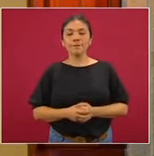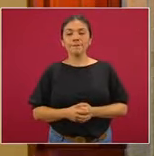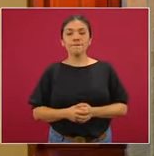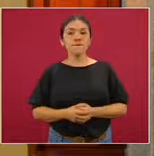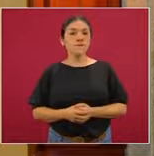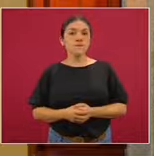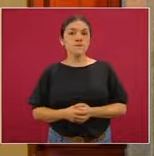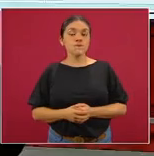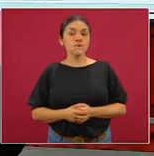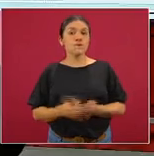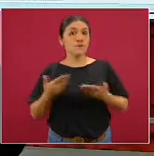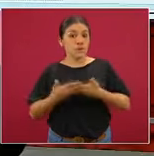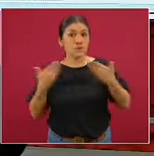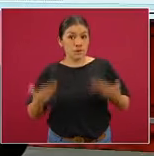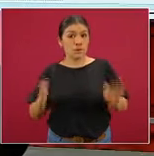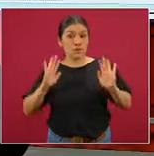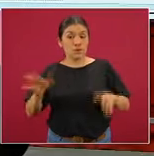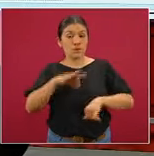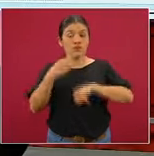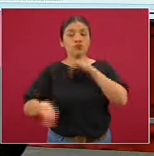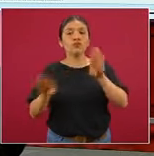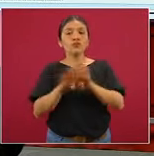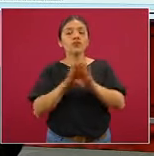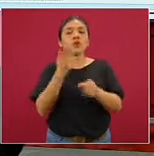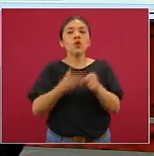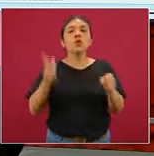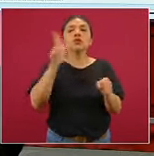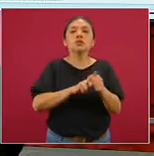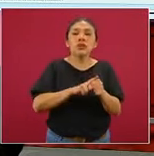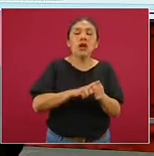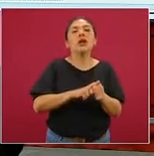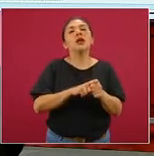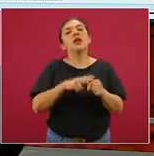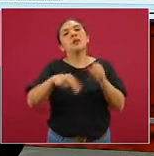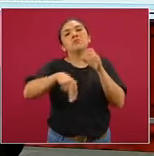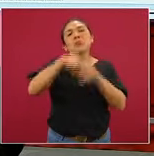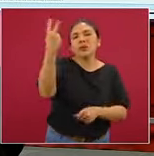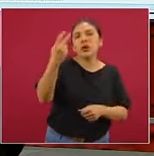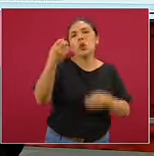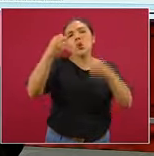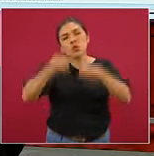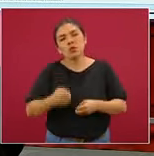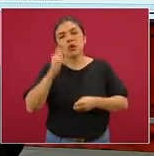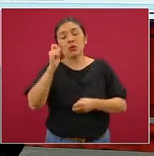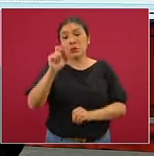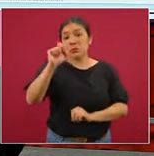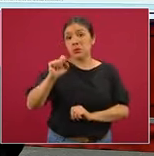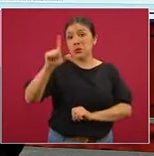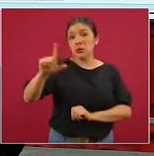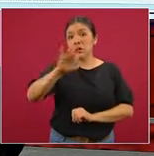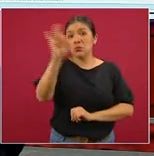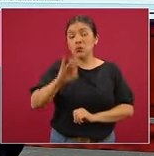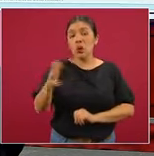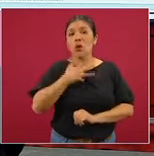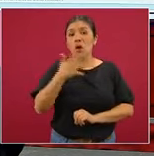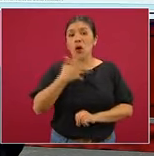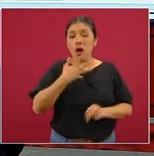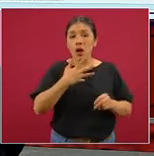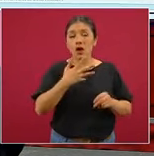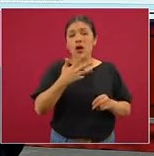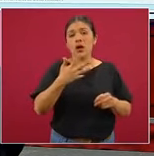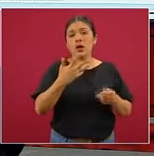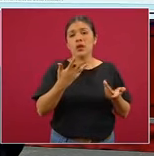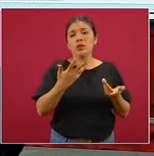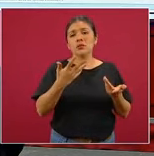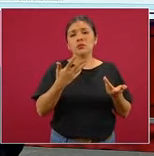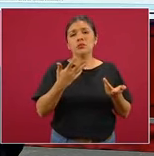Bien, pasamos ahora finalmente a la ocupación y disponibilidad hospitalaria. 27% es la disponibilidad de camas